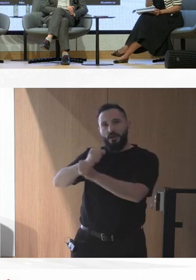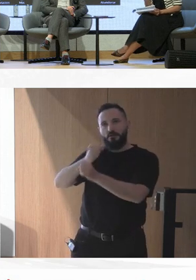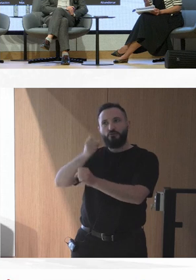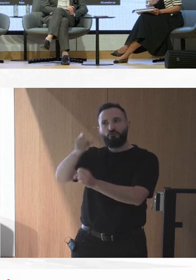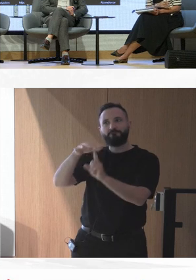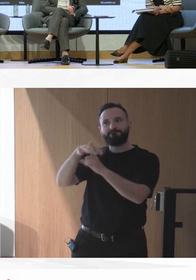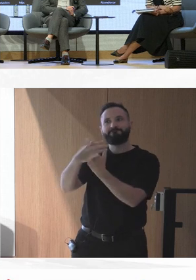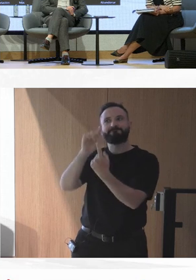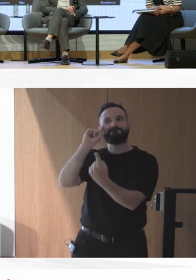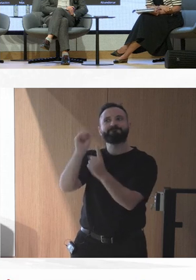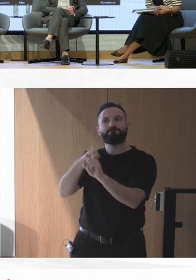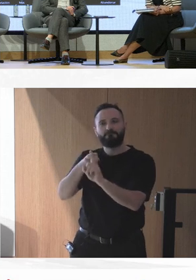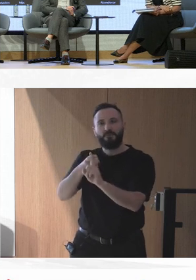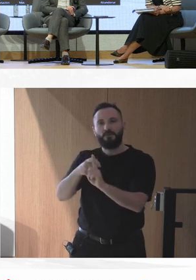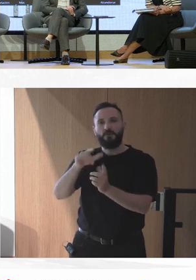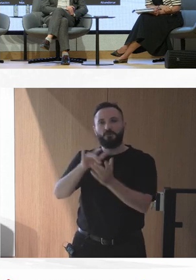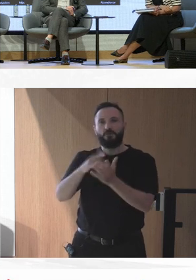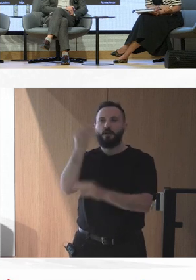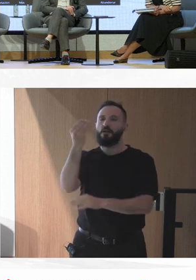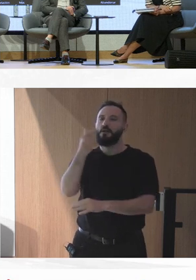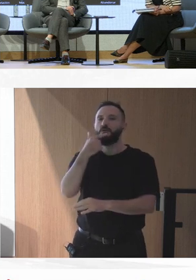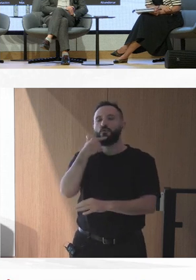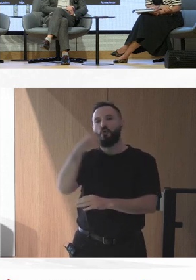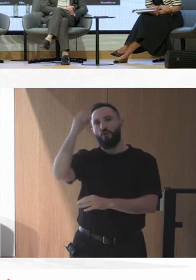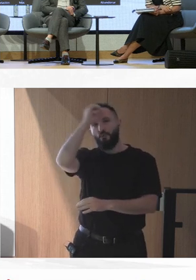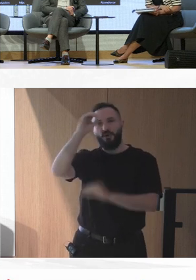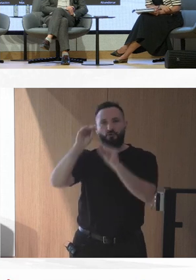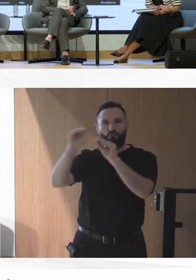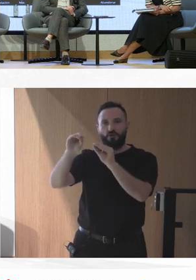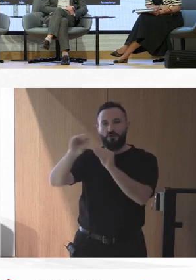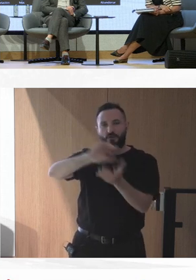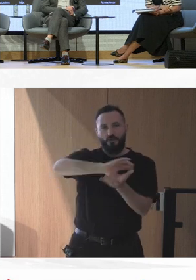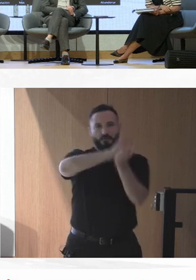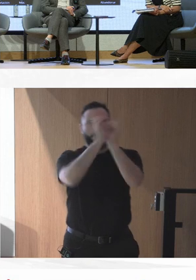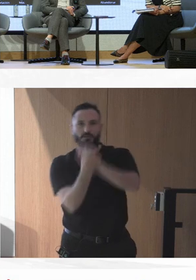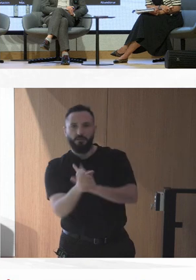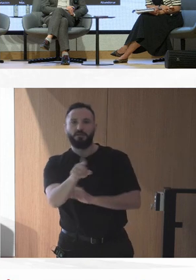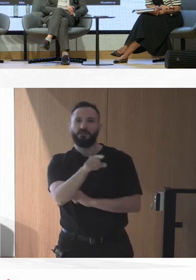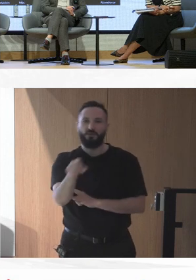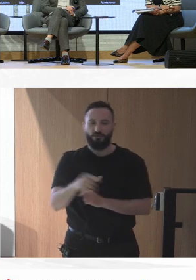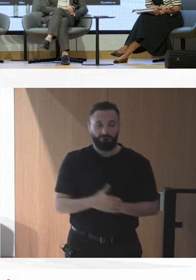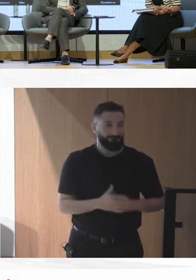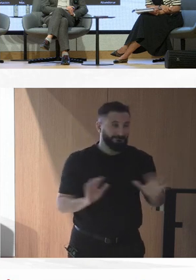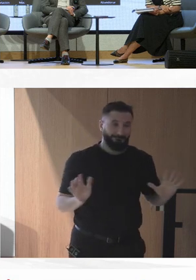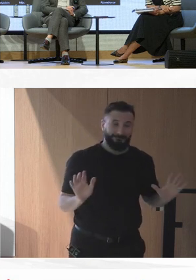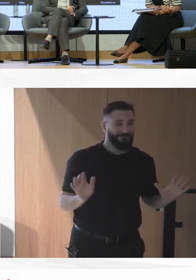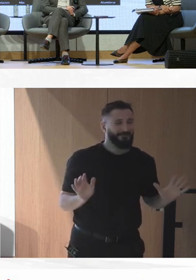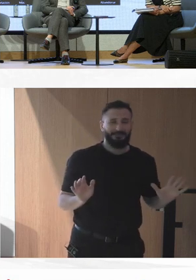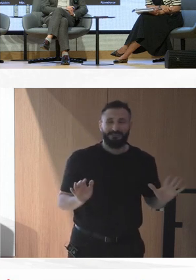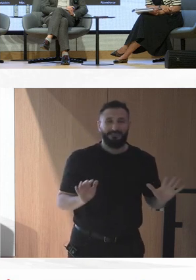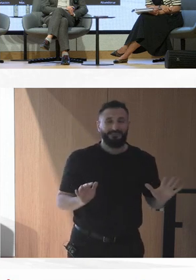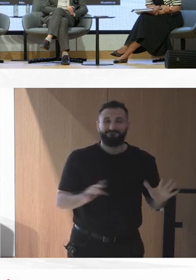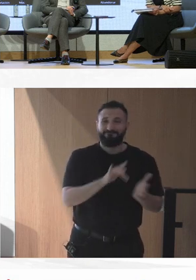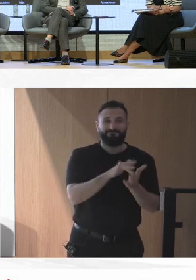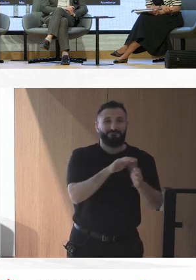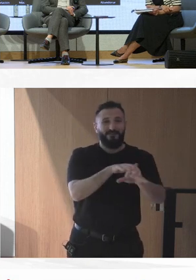ido consolidando esa posición, esa postura que usted ya nos ha explicado. ¿Se ha encontrado muchos casos así? Bueno, la mayor parte